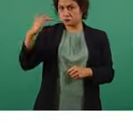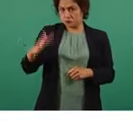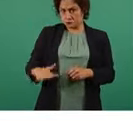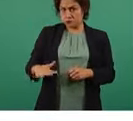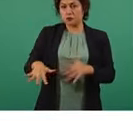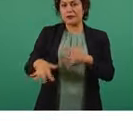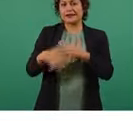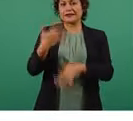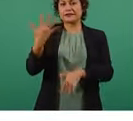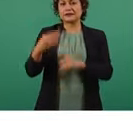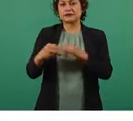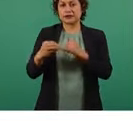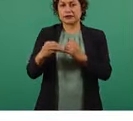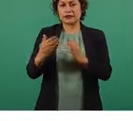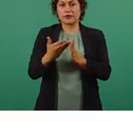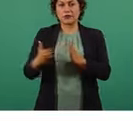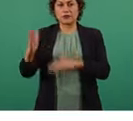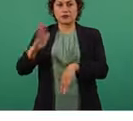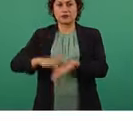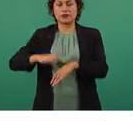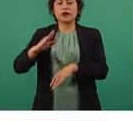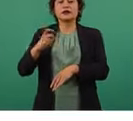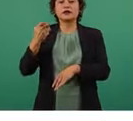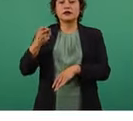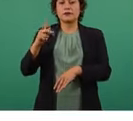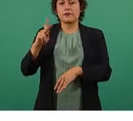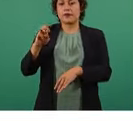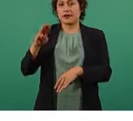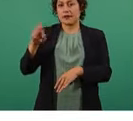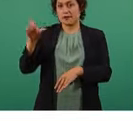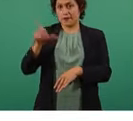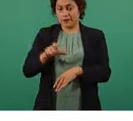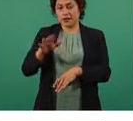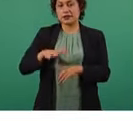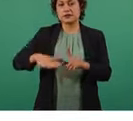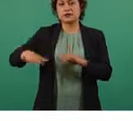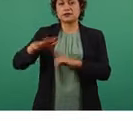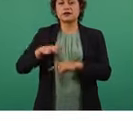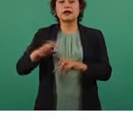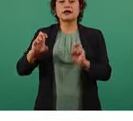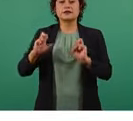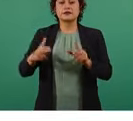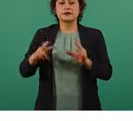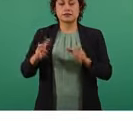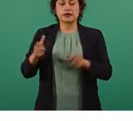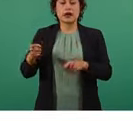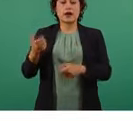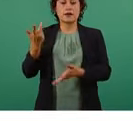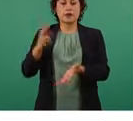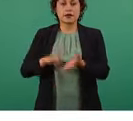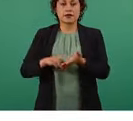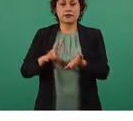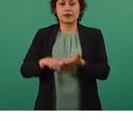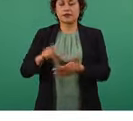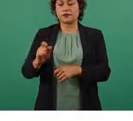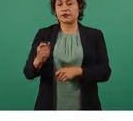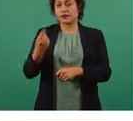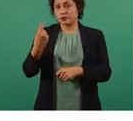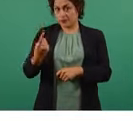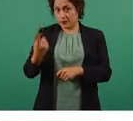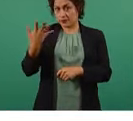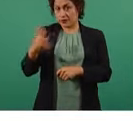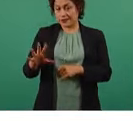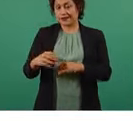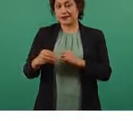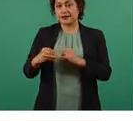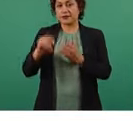15 centavos, lo tuvo nuevamente la franquicia Pemex en Tuxtla Gutiérrez, Chiapas, con un precio de 21 pesos con 10 centavos